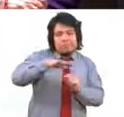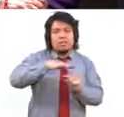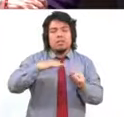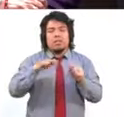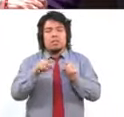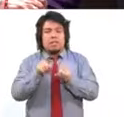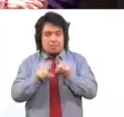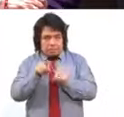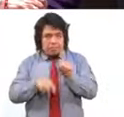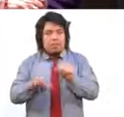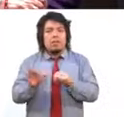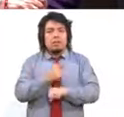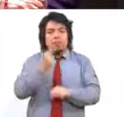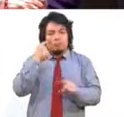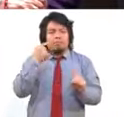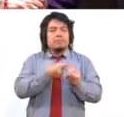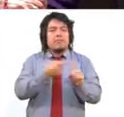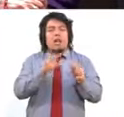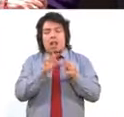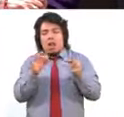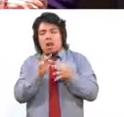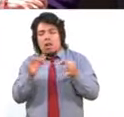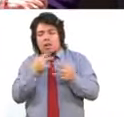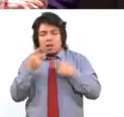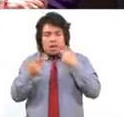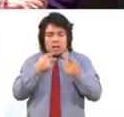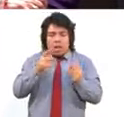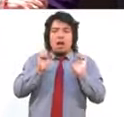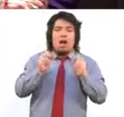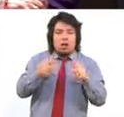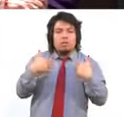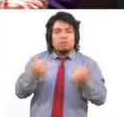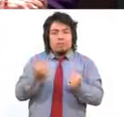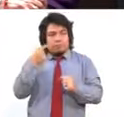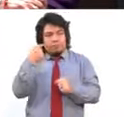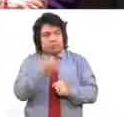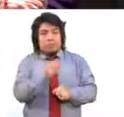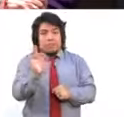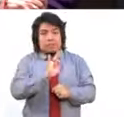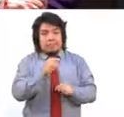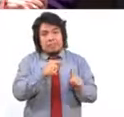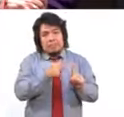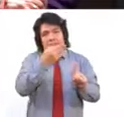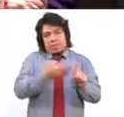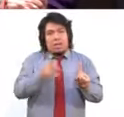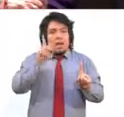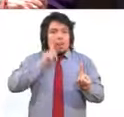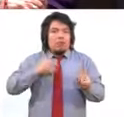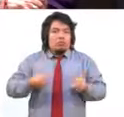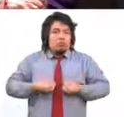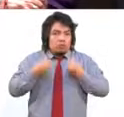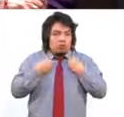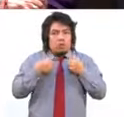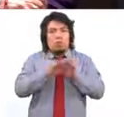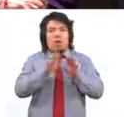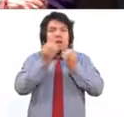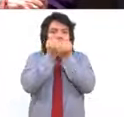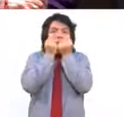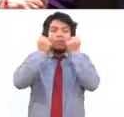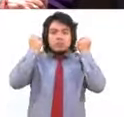y eso nos puede dar indicios de que la persona vive un riesgo feminicida. Por ejemplo, si la amordazó, si